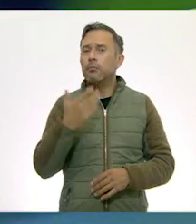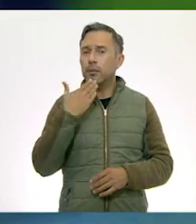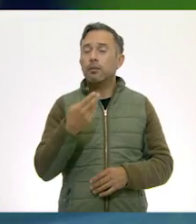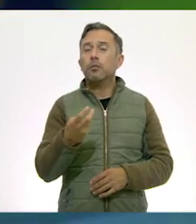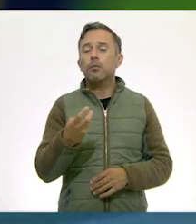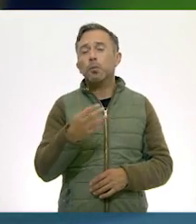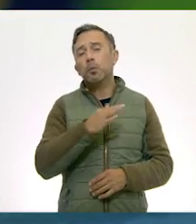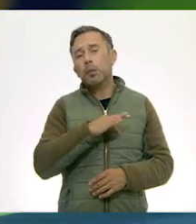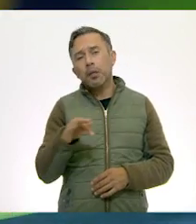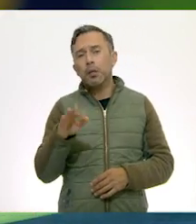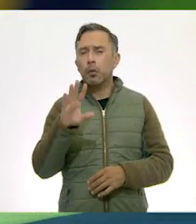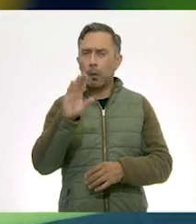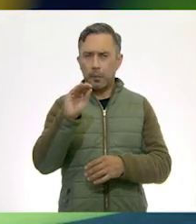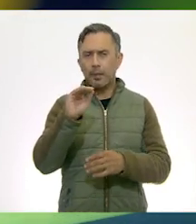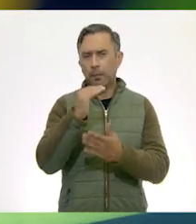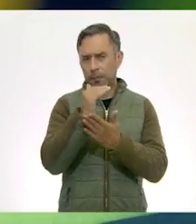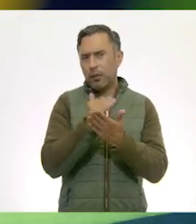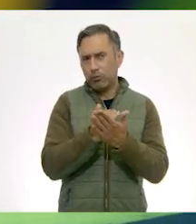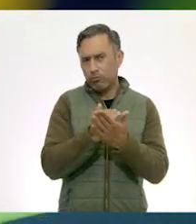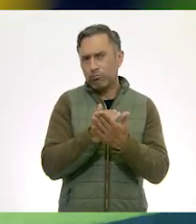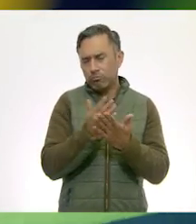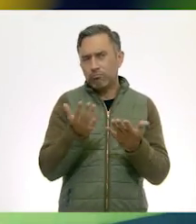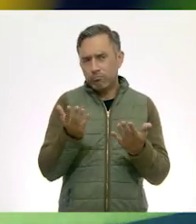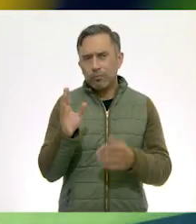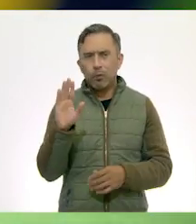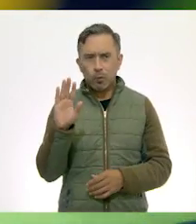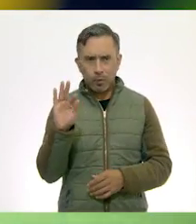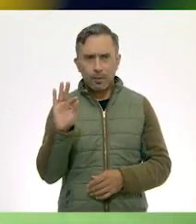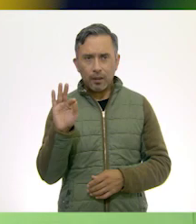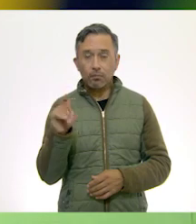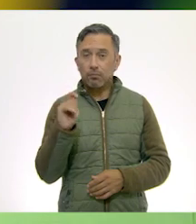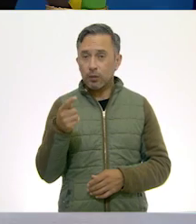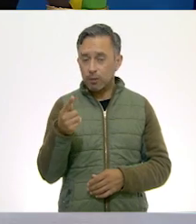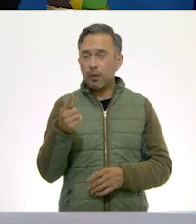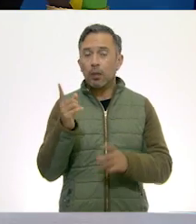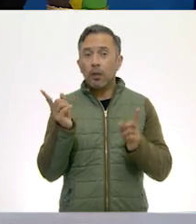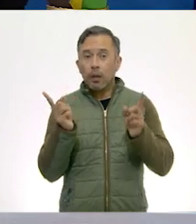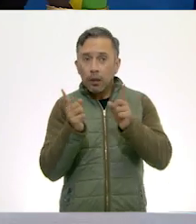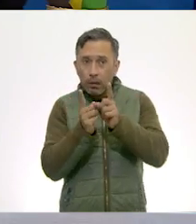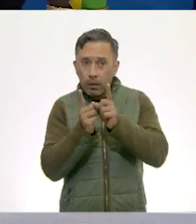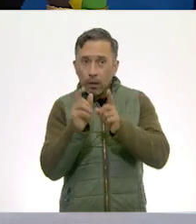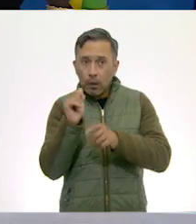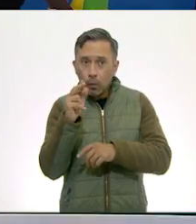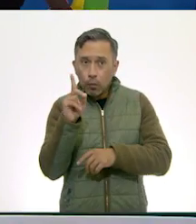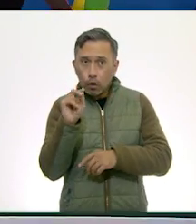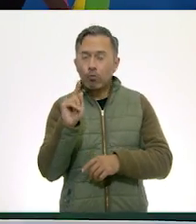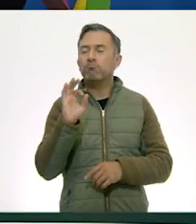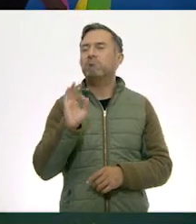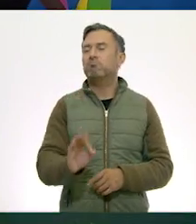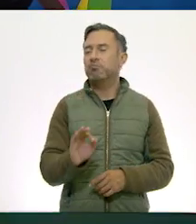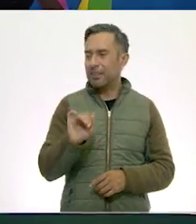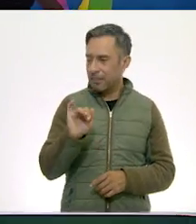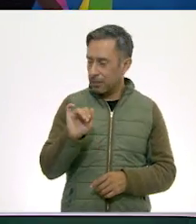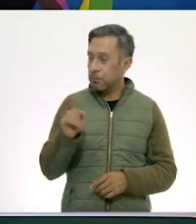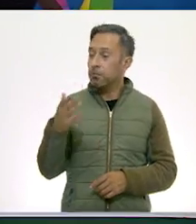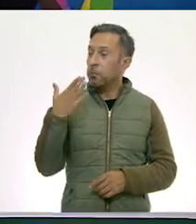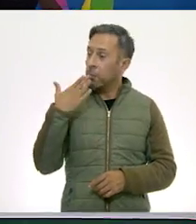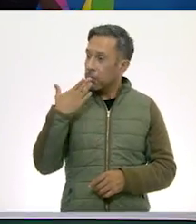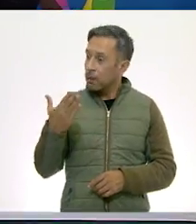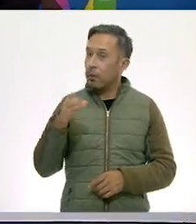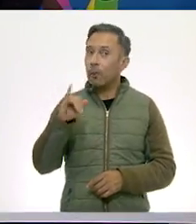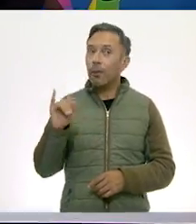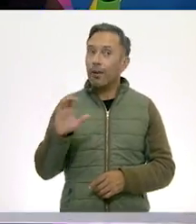mide menos de 90. Es decir, nuestro ángulo sí es agudo. Agudo. Muy Ay, bien, qué Juan bien. Carlos.